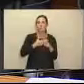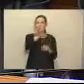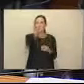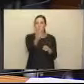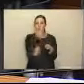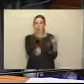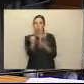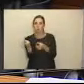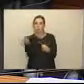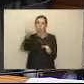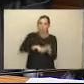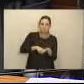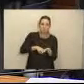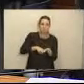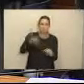sepa.